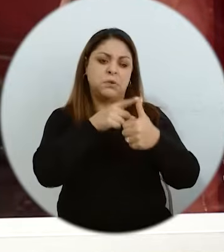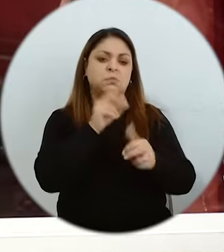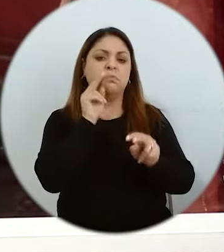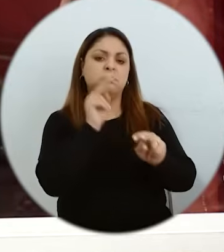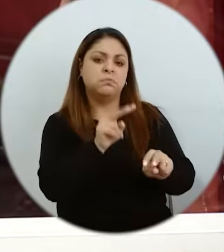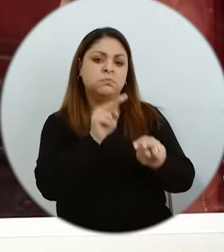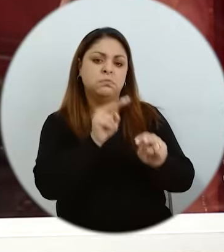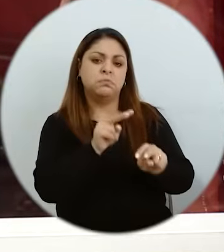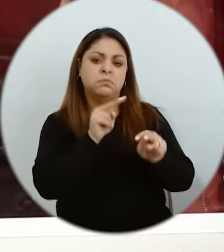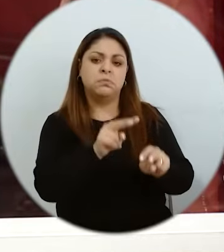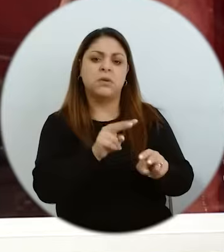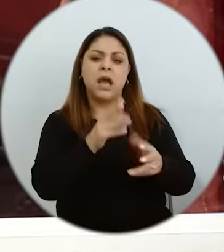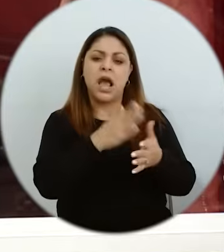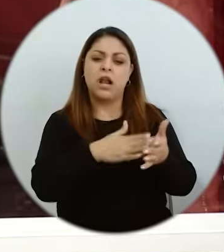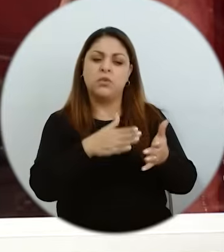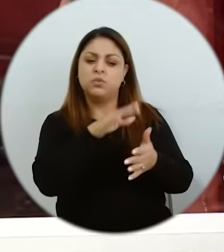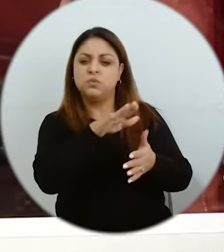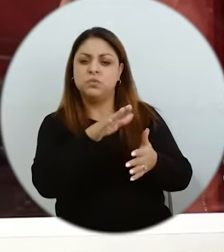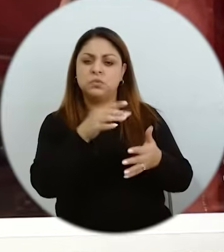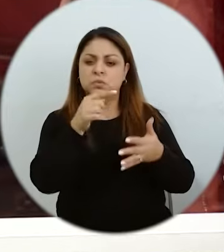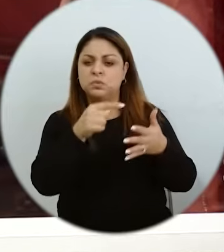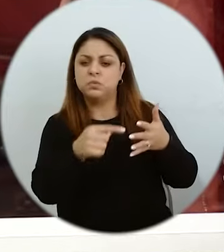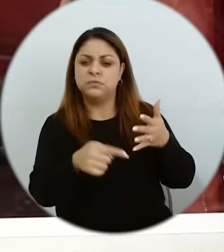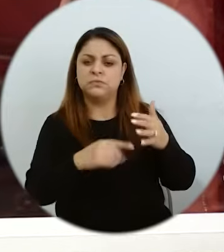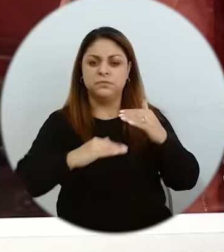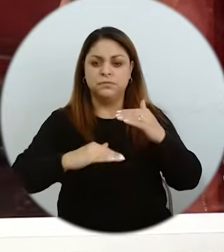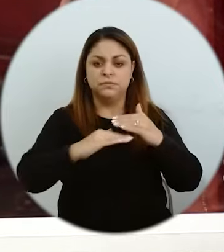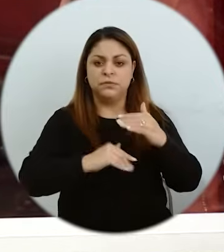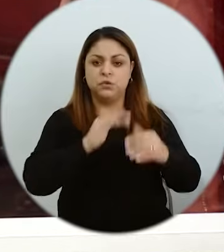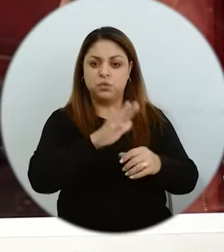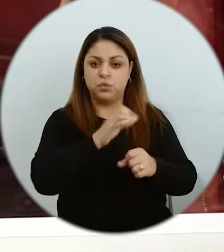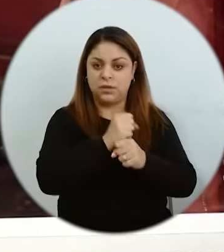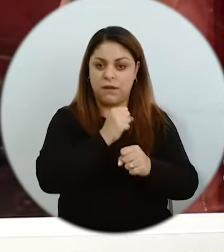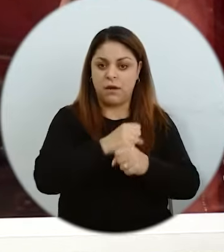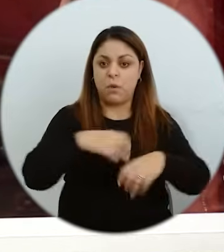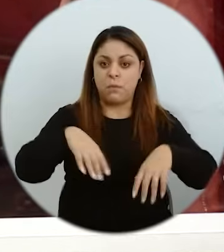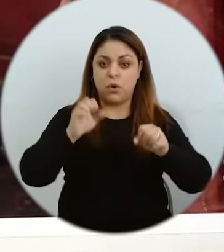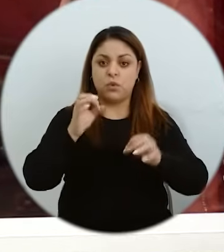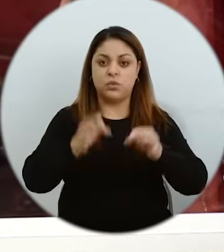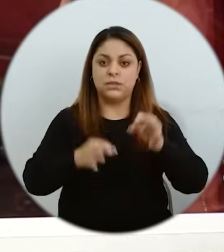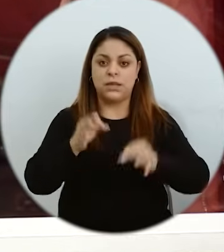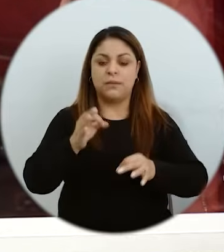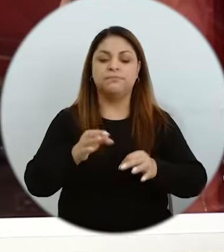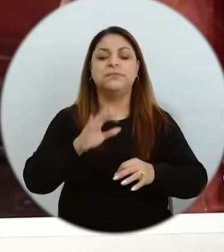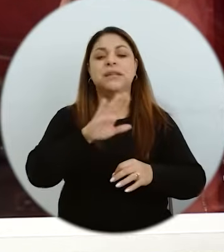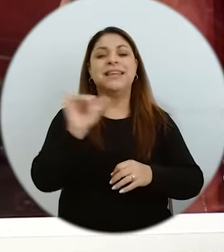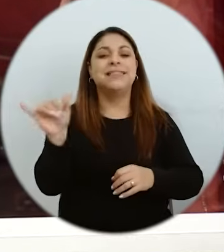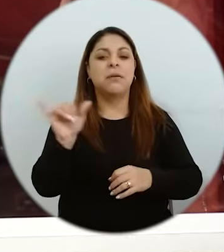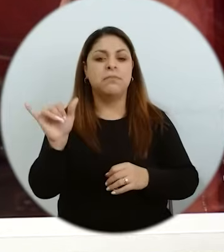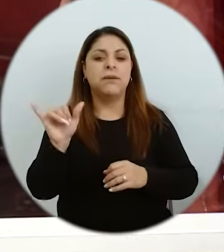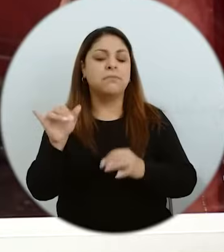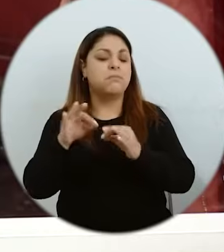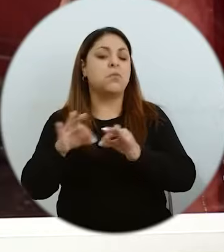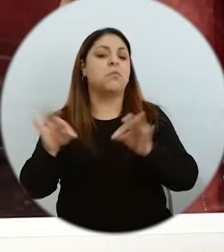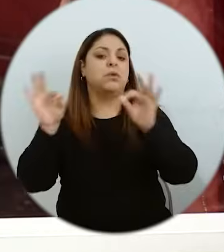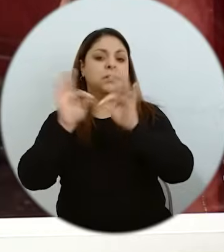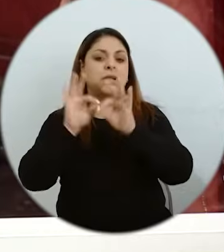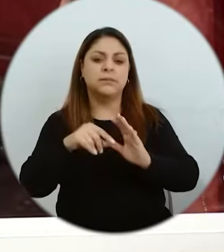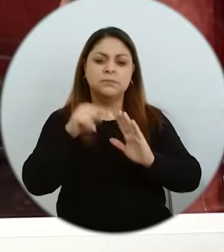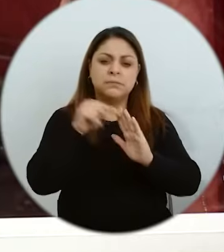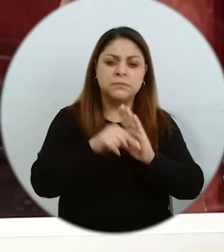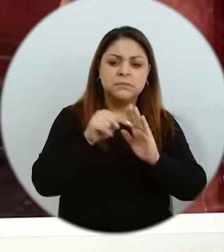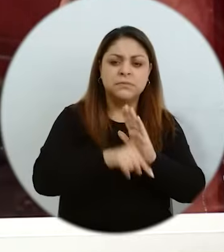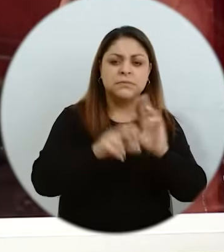es primero monitorear algunos indicadores básicos del desempeño del Poder Judicial, pero el otro, y es para mí el